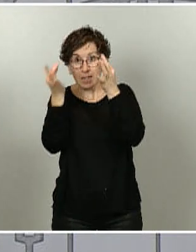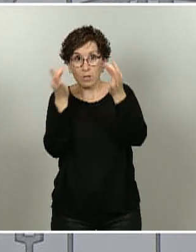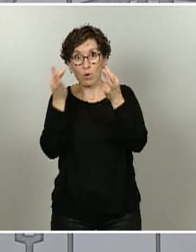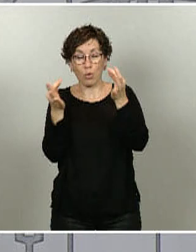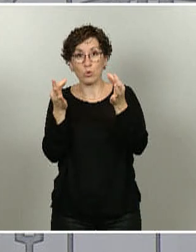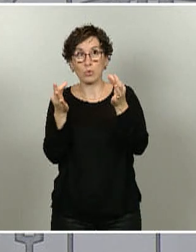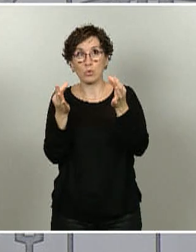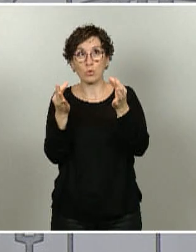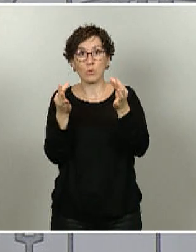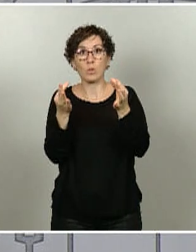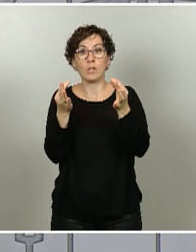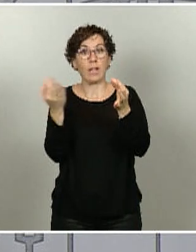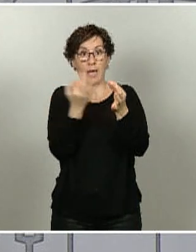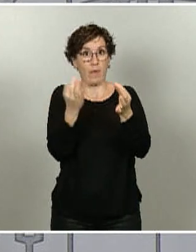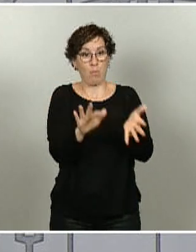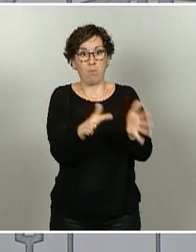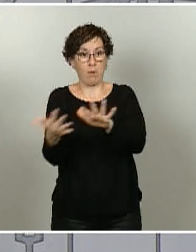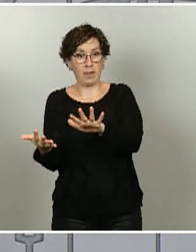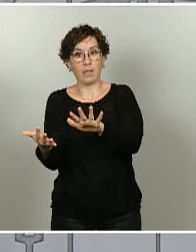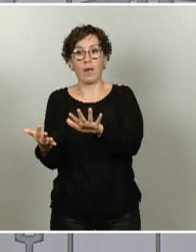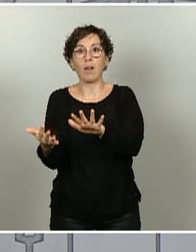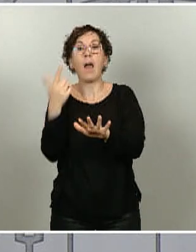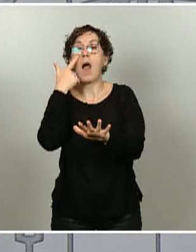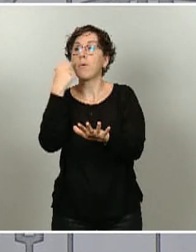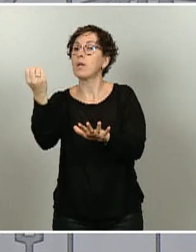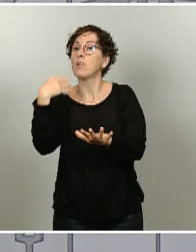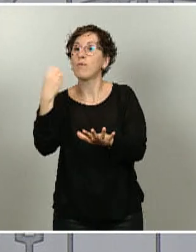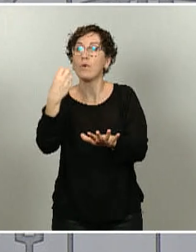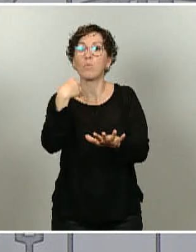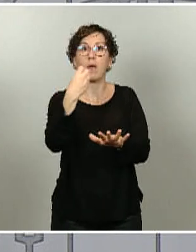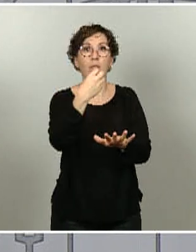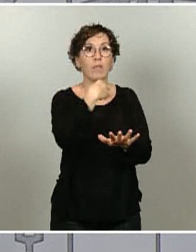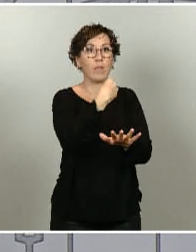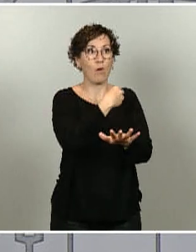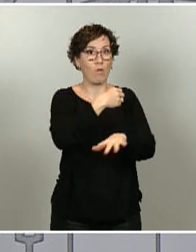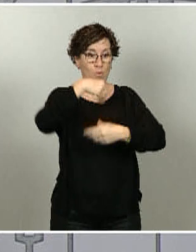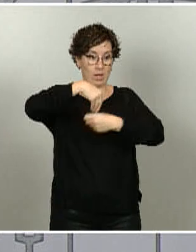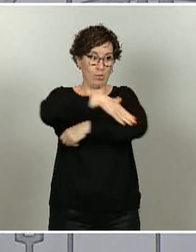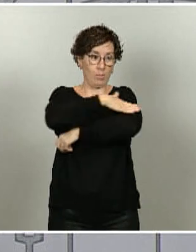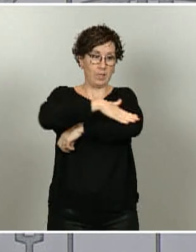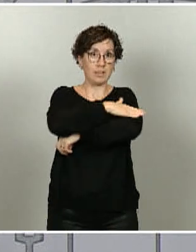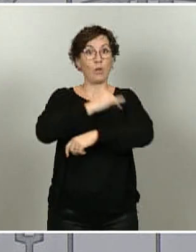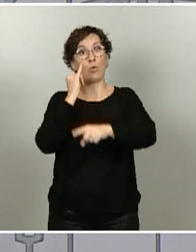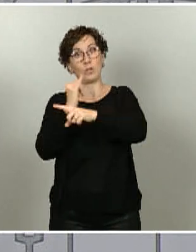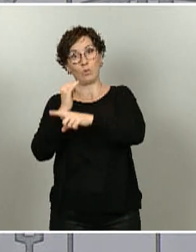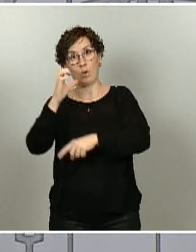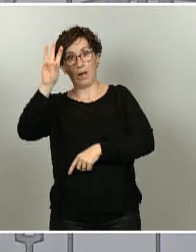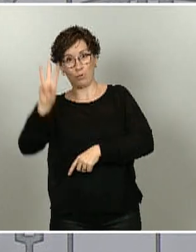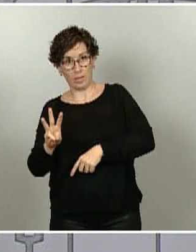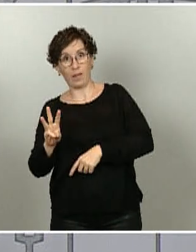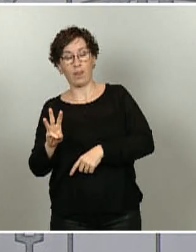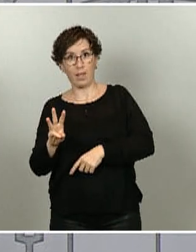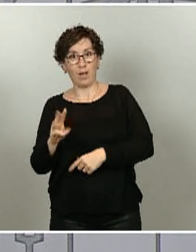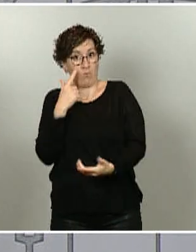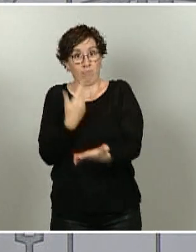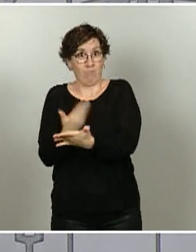objetivar con informaciones que recibimos en el Ministerio o en el Instituto de Salud Carlos III, que es el gestor de la Red Nacional de Vigilancia.